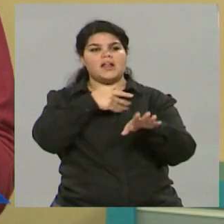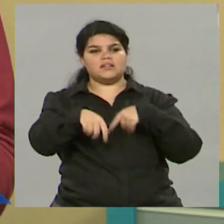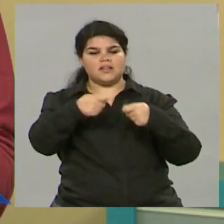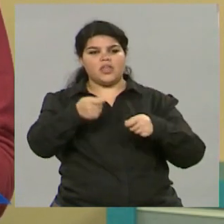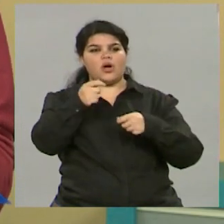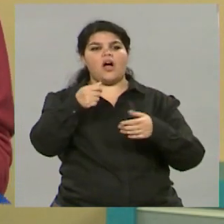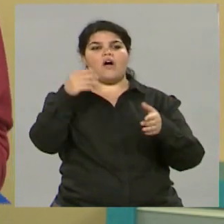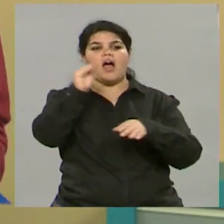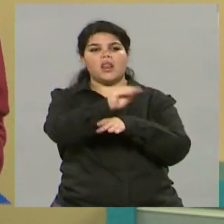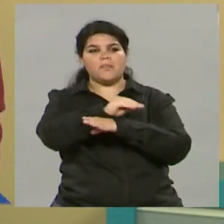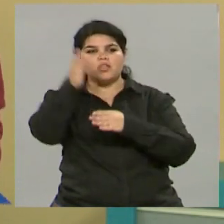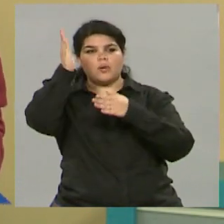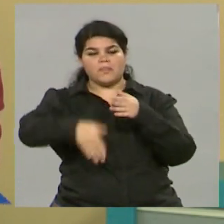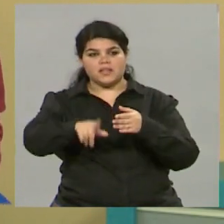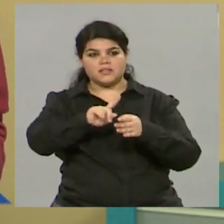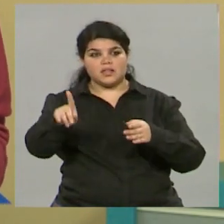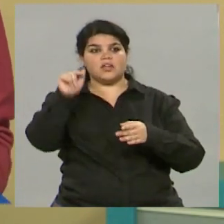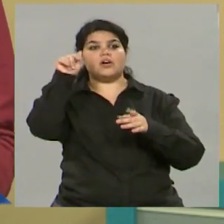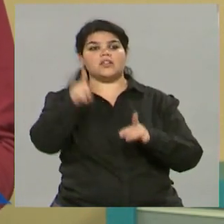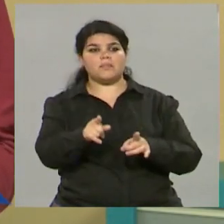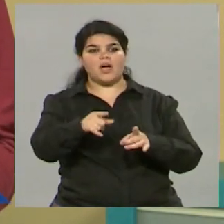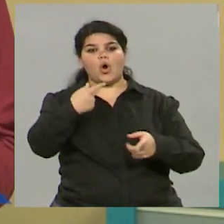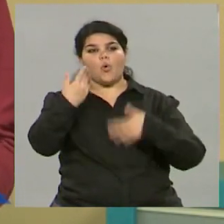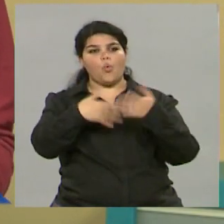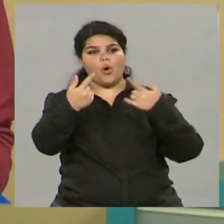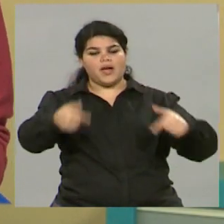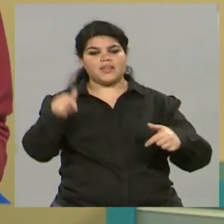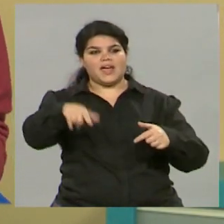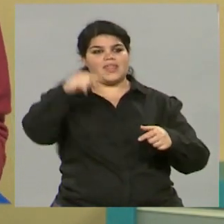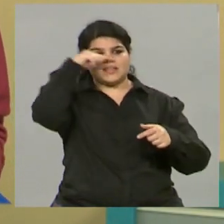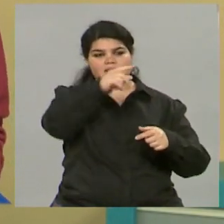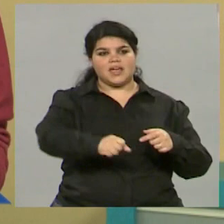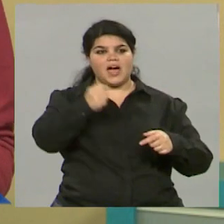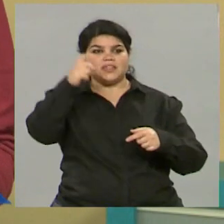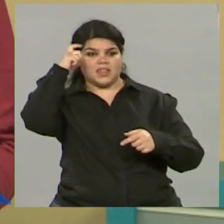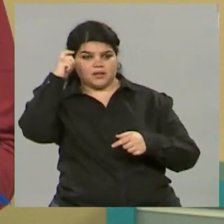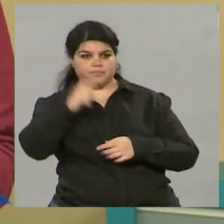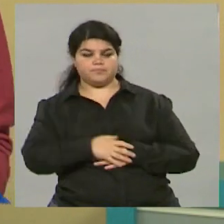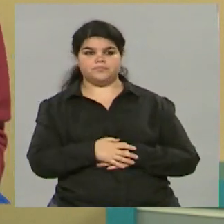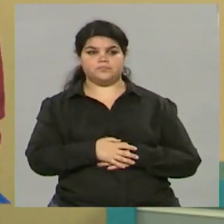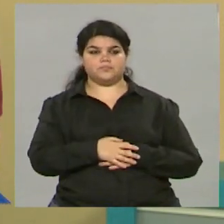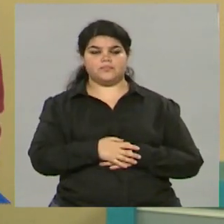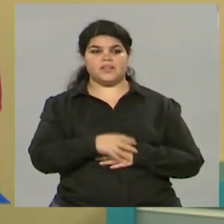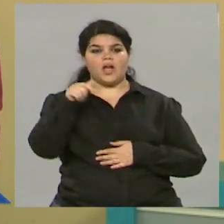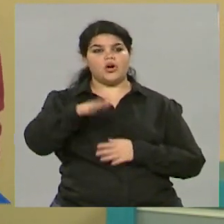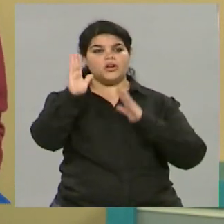no perecederos y juguetes van a estar allí en el nudo vial de 7 a 10. Y ahora sí nos vamos y nos despedimos de Universidad.